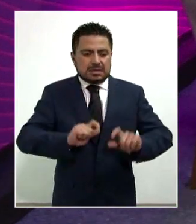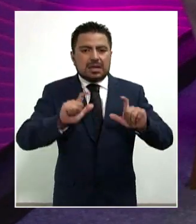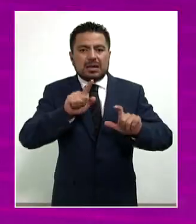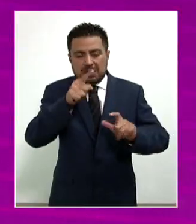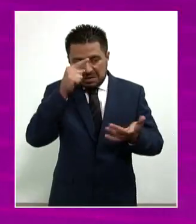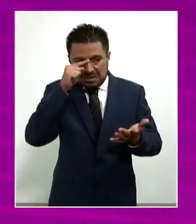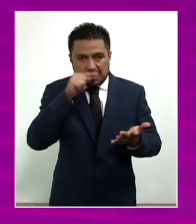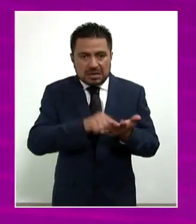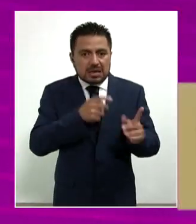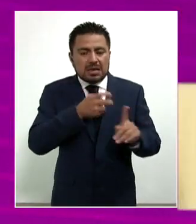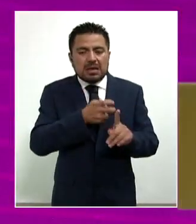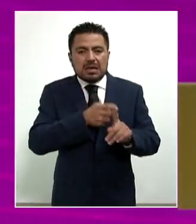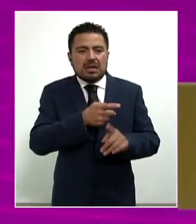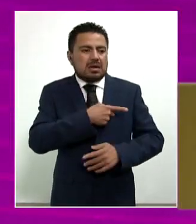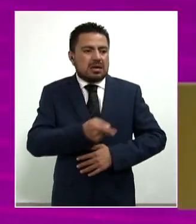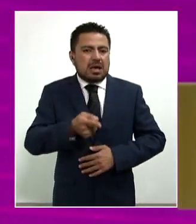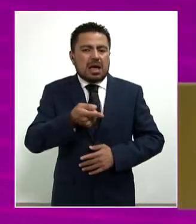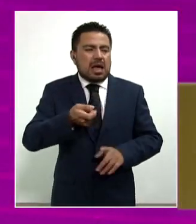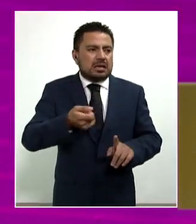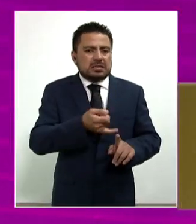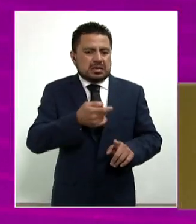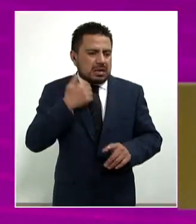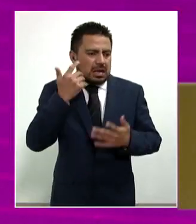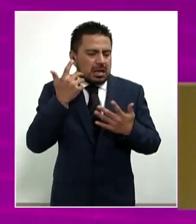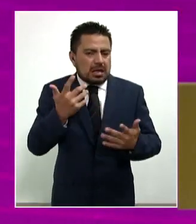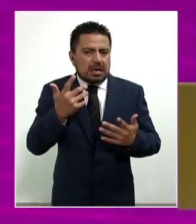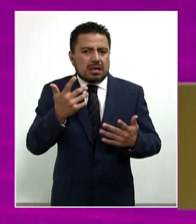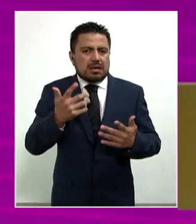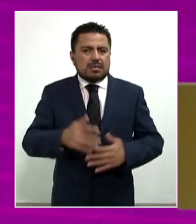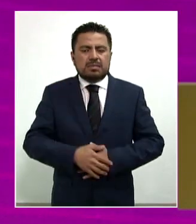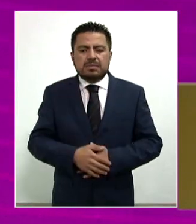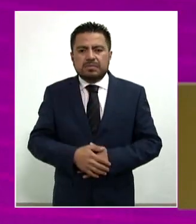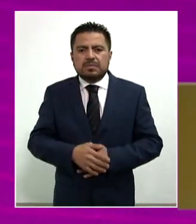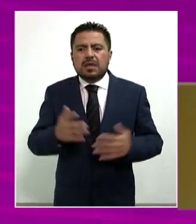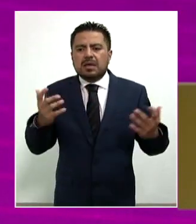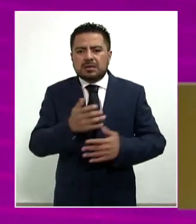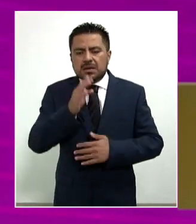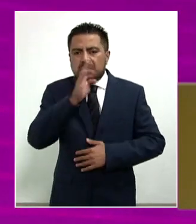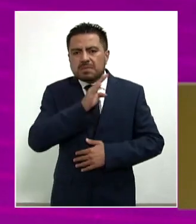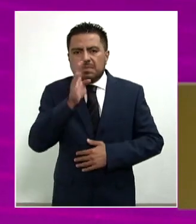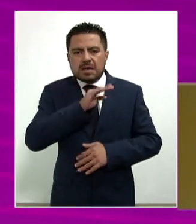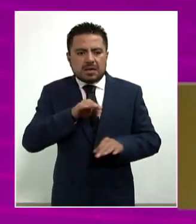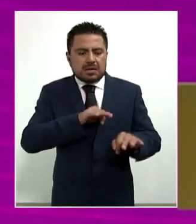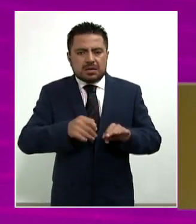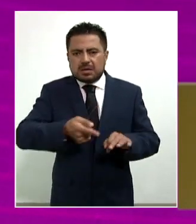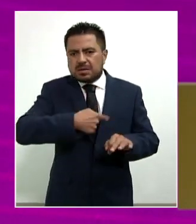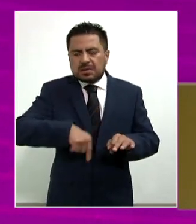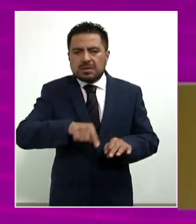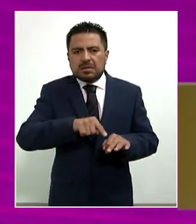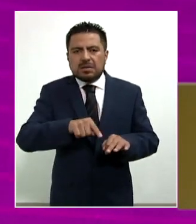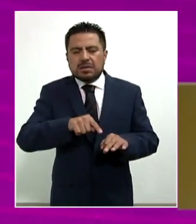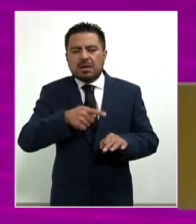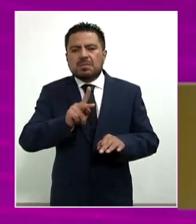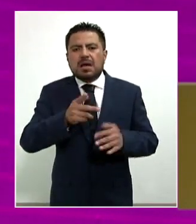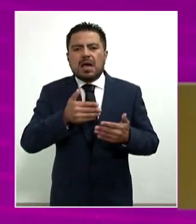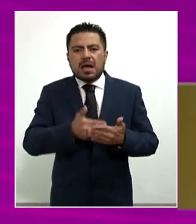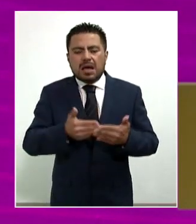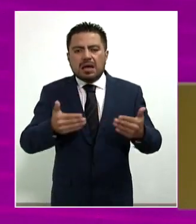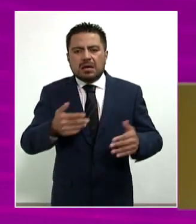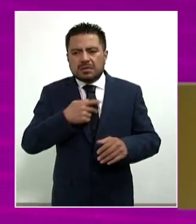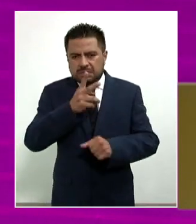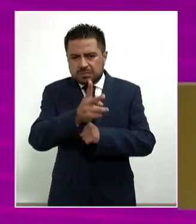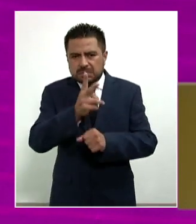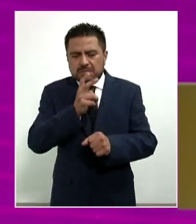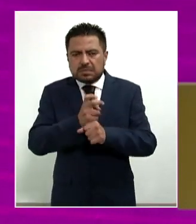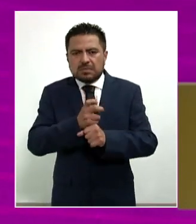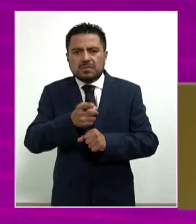sigue creyendo que la gente es pobre porque quiere, bueno, hicimos muy mal nuestro trabajo. Pero entonces le